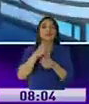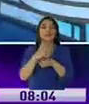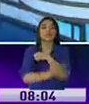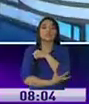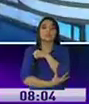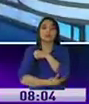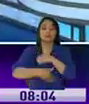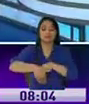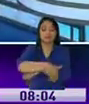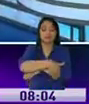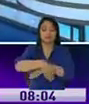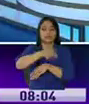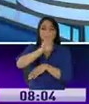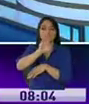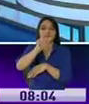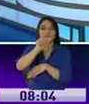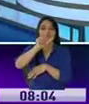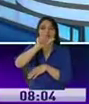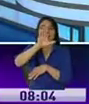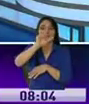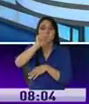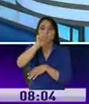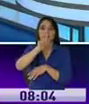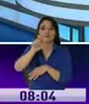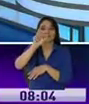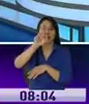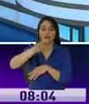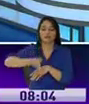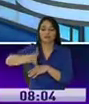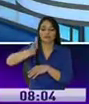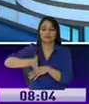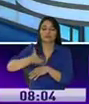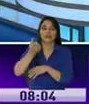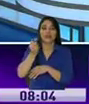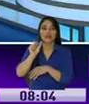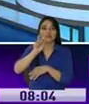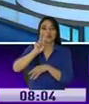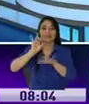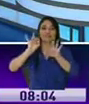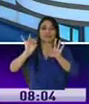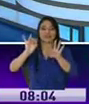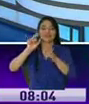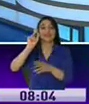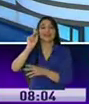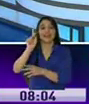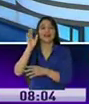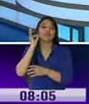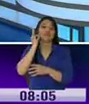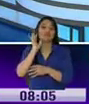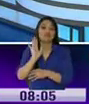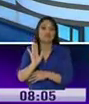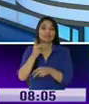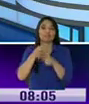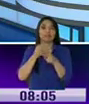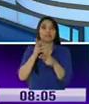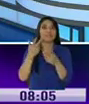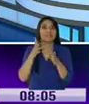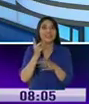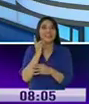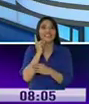Baltasar Chuiza y pasaje S27K. La casa de doña Clotilda. Solo faltó eso y están